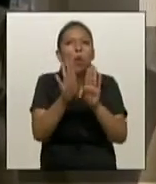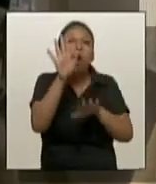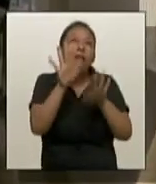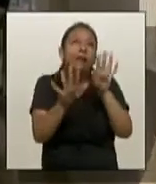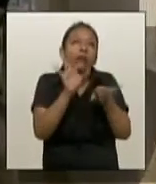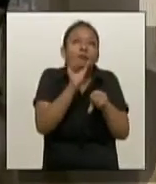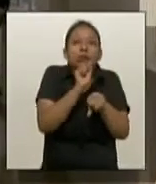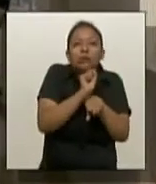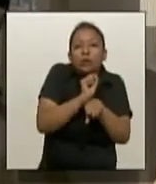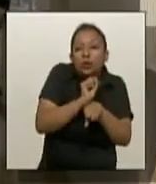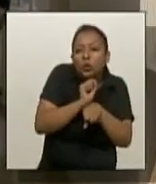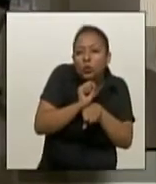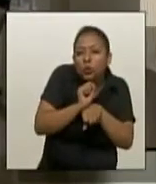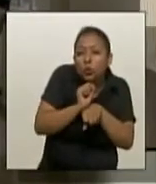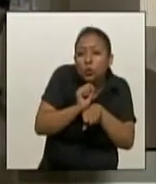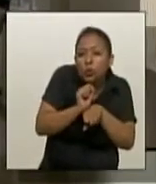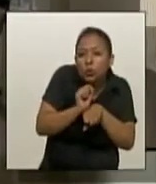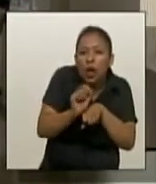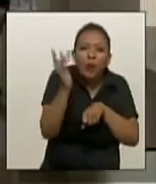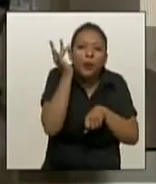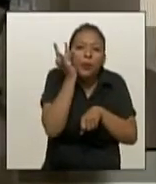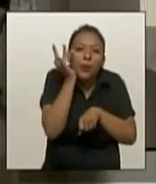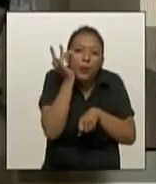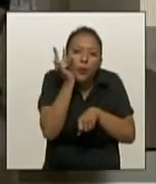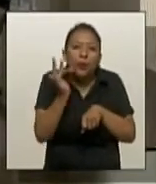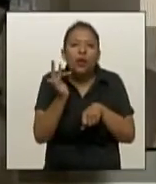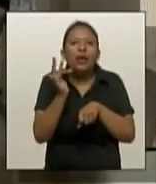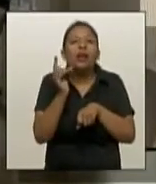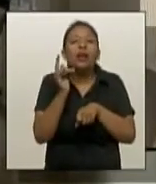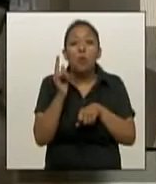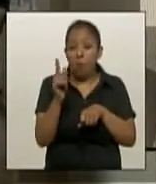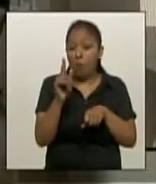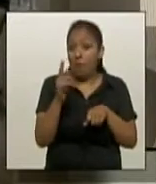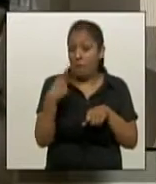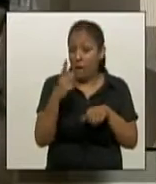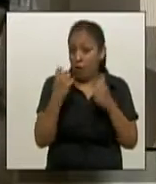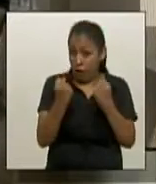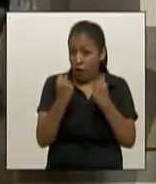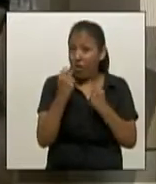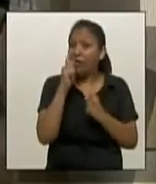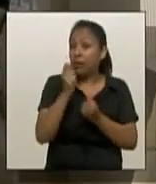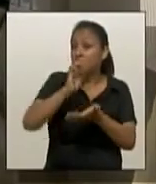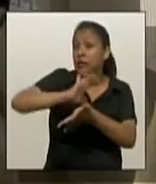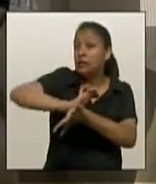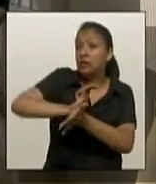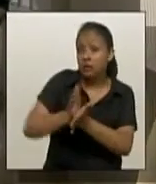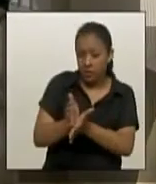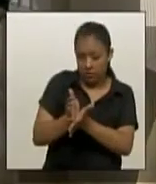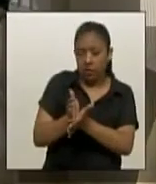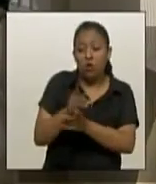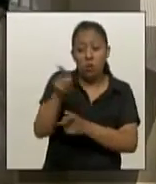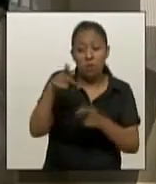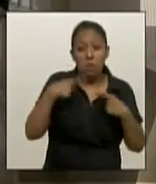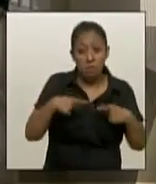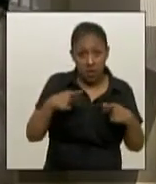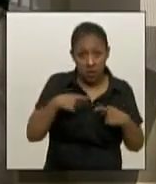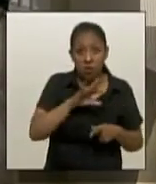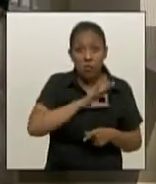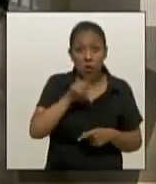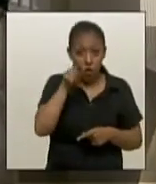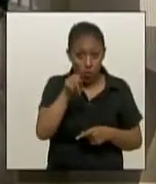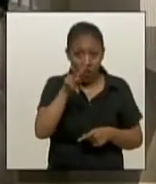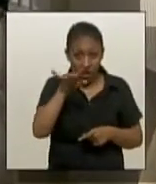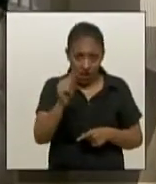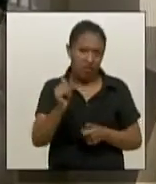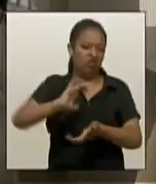veces más que esto de sutil, es muy fuerte de la discriminación que una persona puede sufrir por el hecho de tener VIH